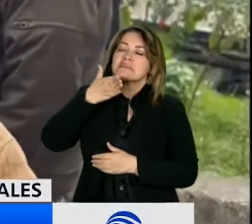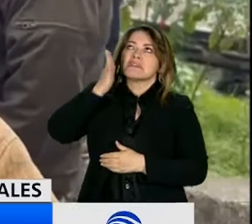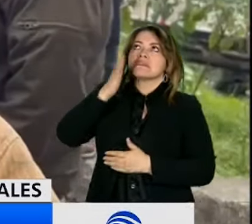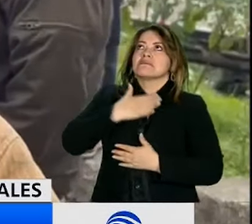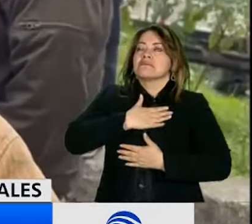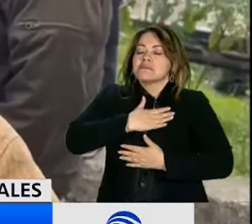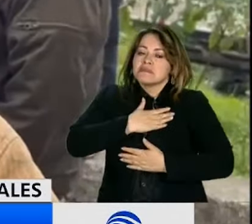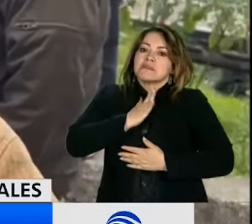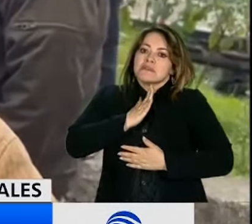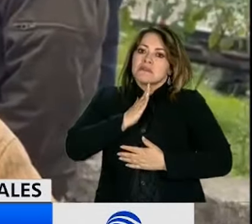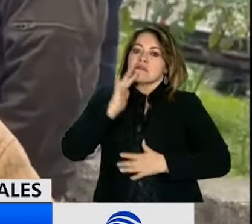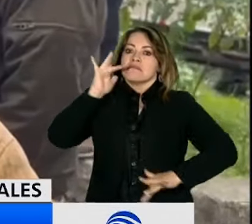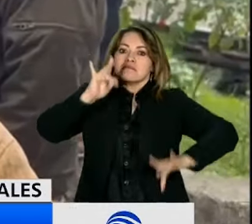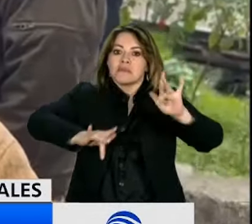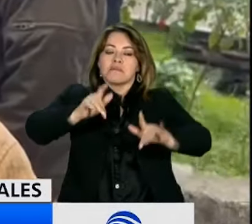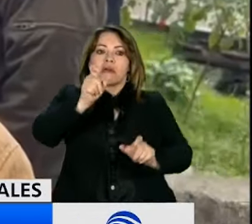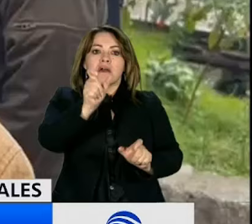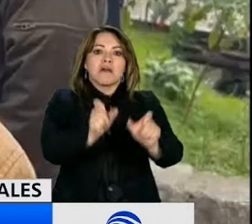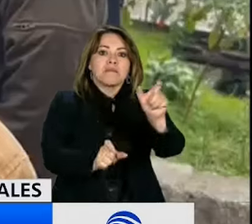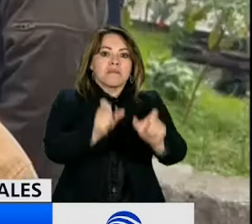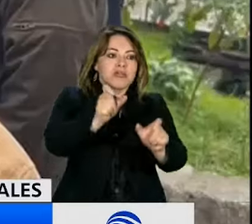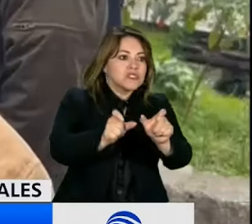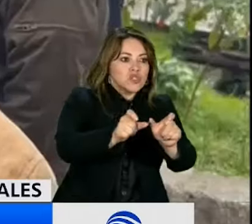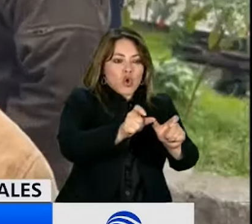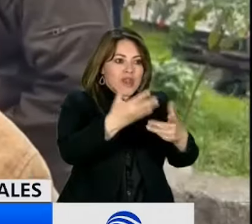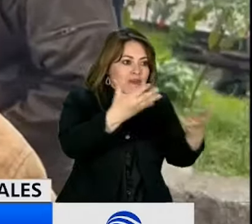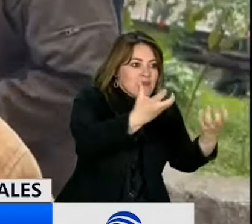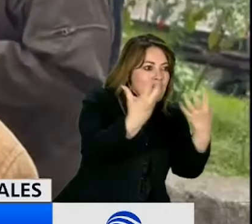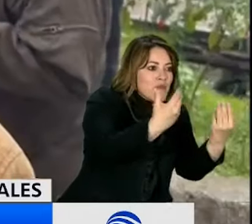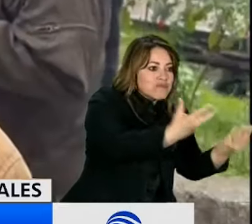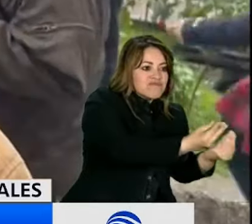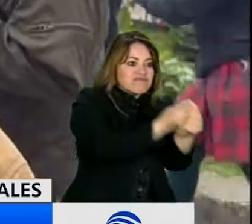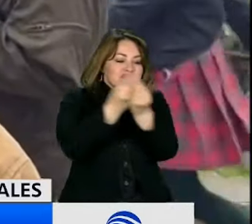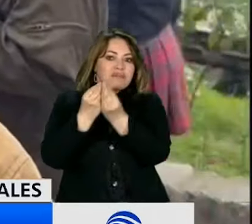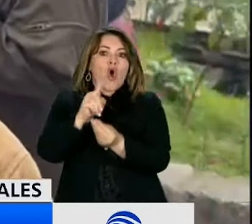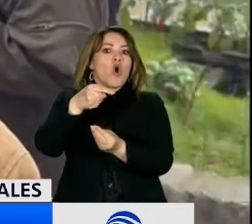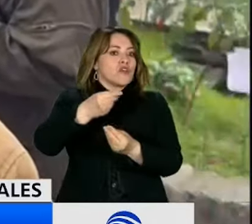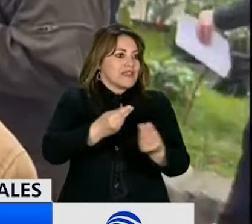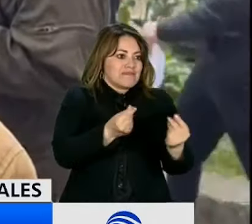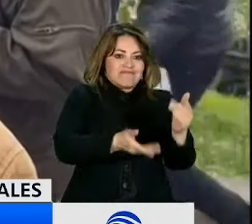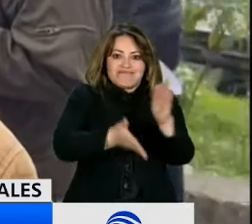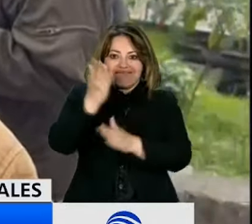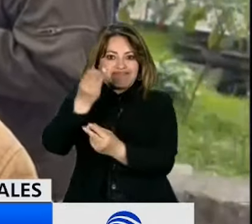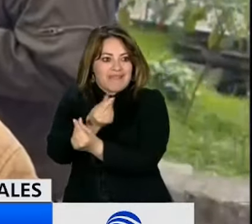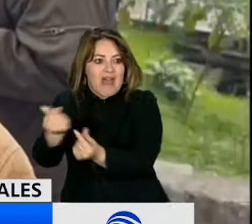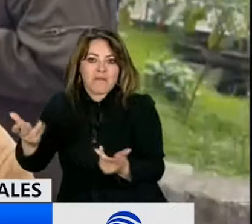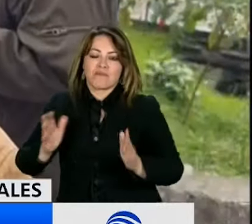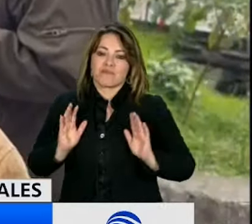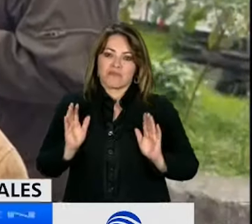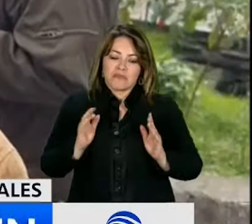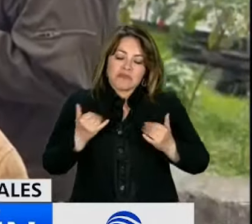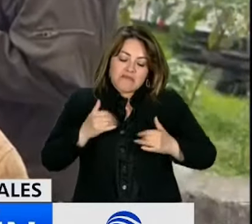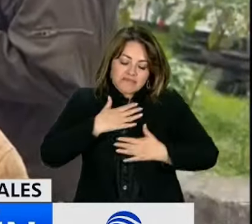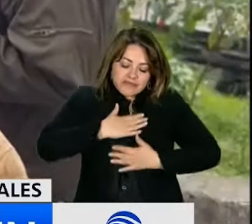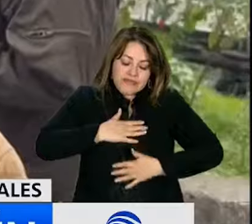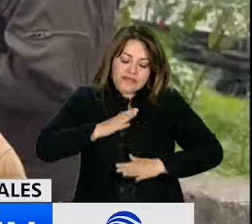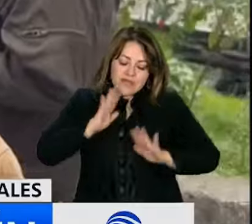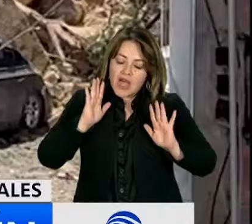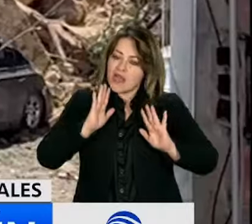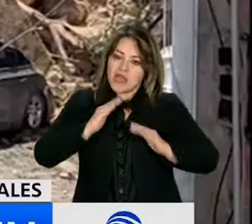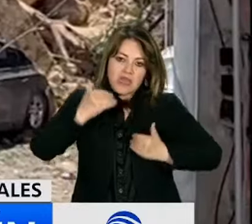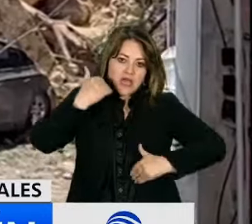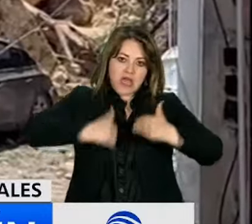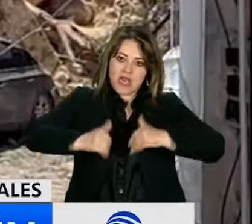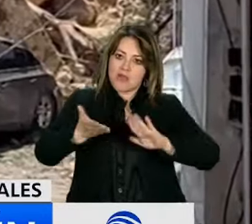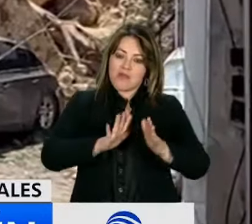al lugar habían unas personas anterior, las cuales ayudamos a salir, otras ya habían salido por sus propios medios y por fortuna sin ningún inconveniente